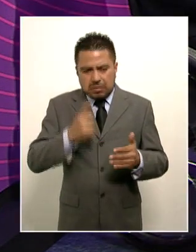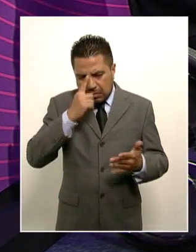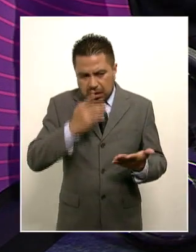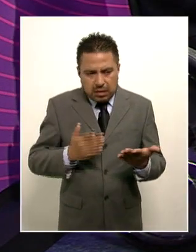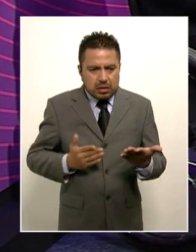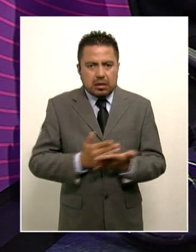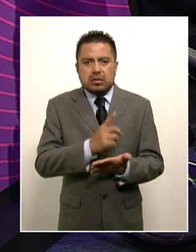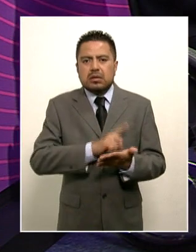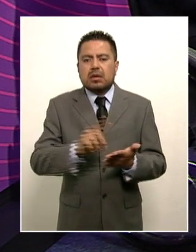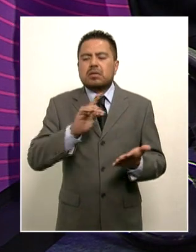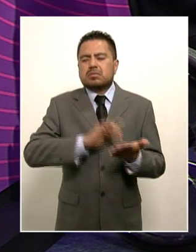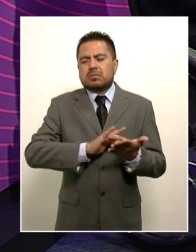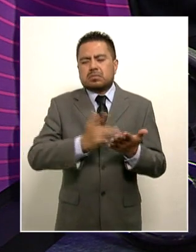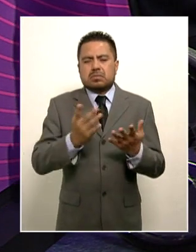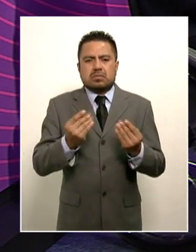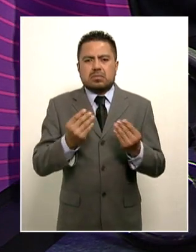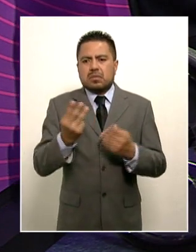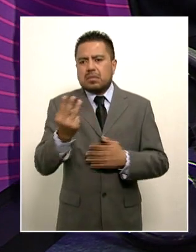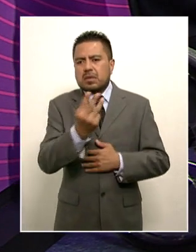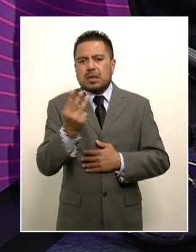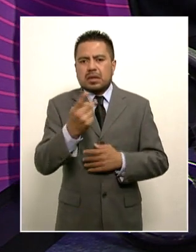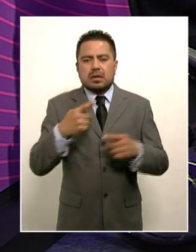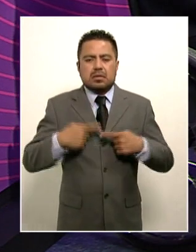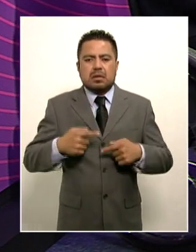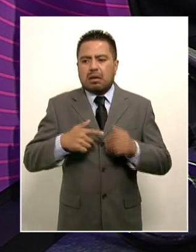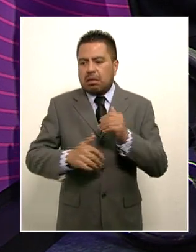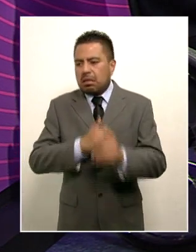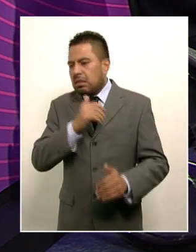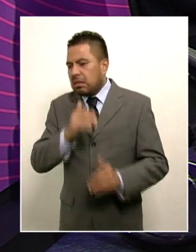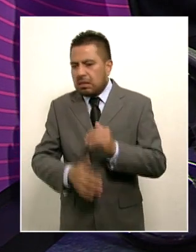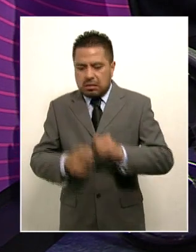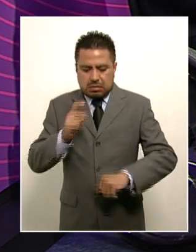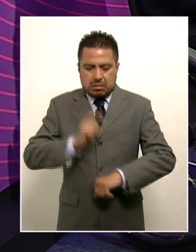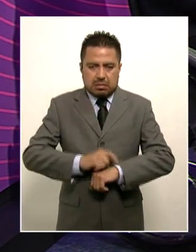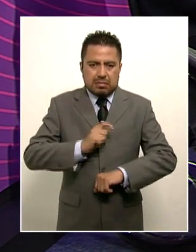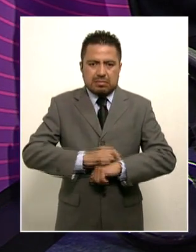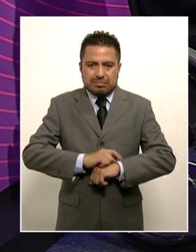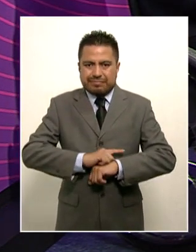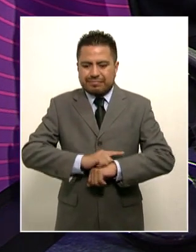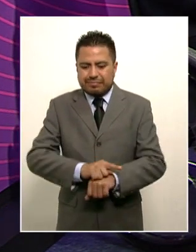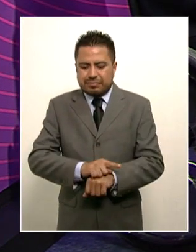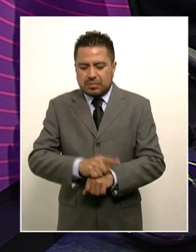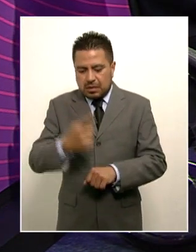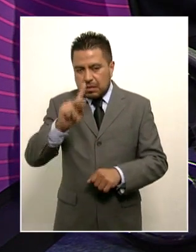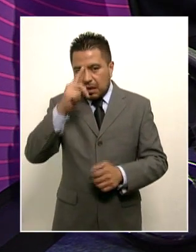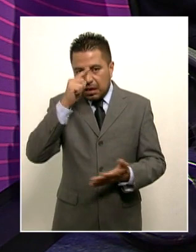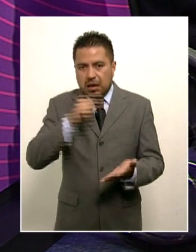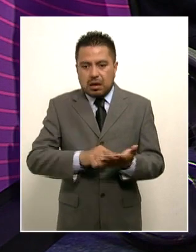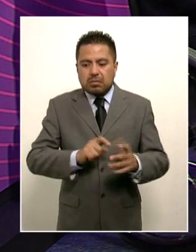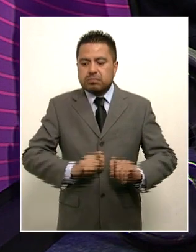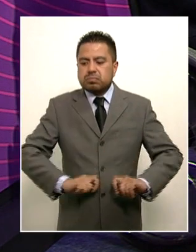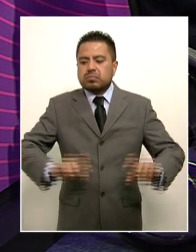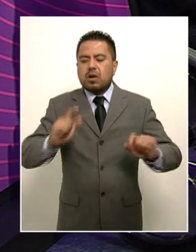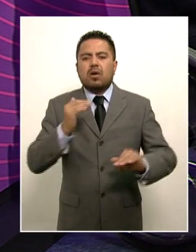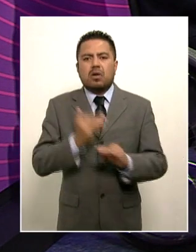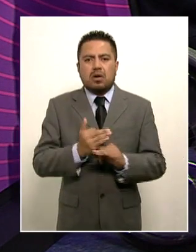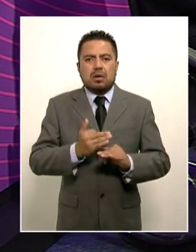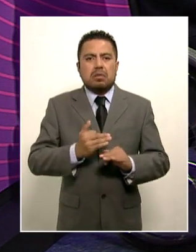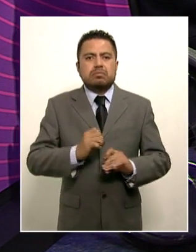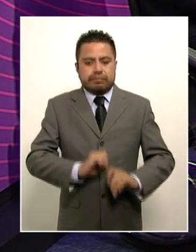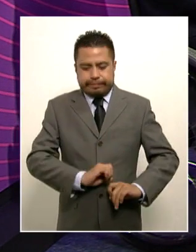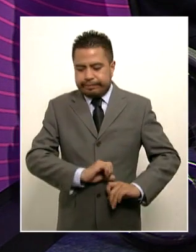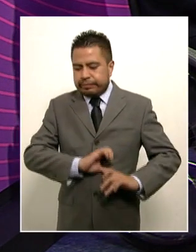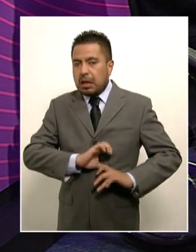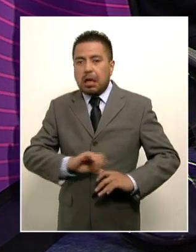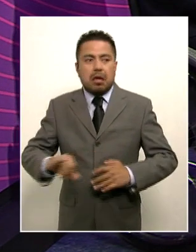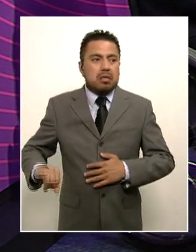los derechos. Les agradezco muchísimo a los tres. Se nos acabó el tiempo, desafortunadamente, pero creo que ha sido un programa sumamente